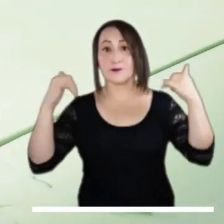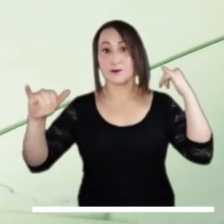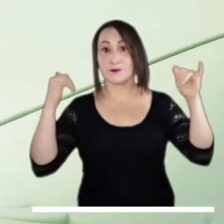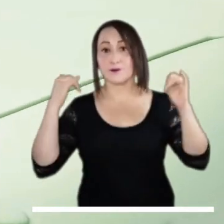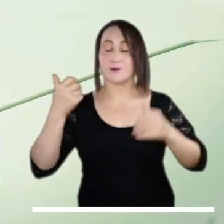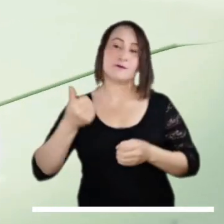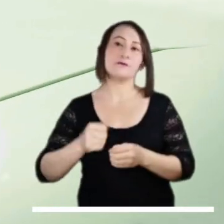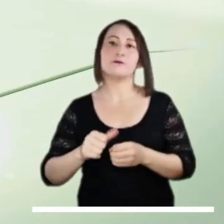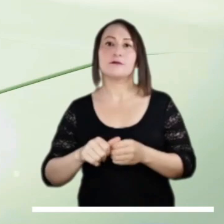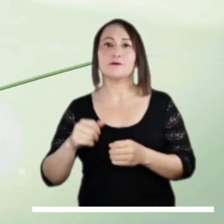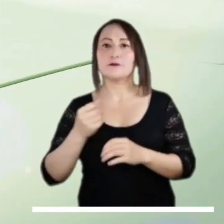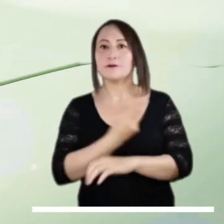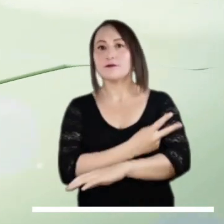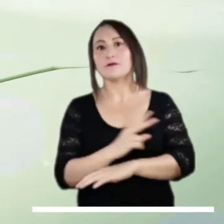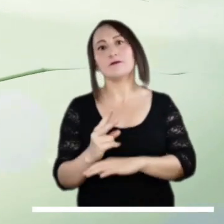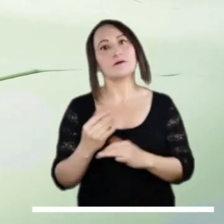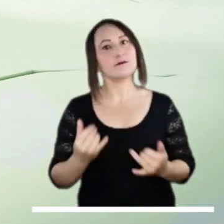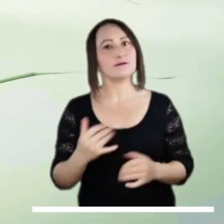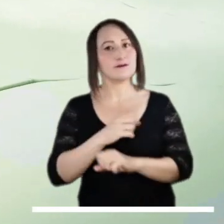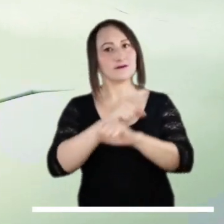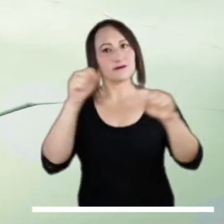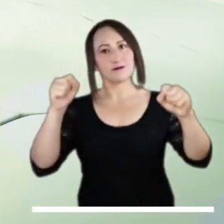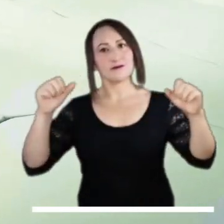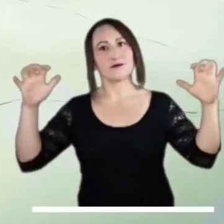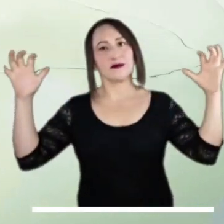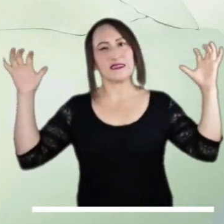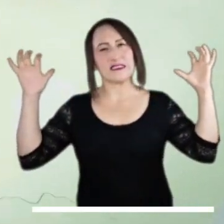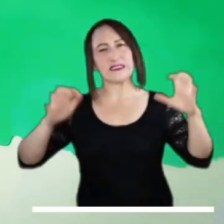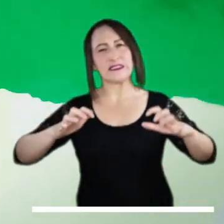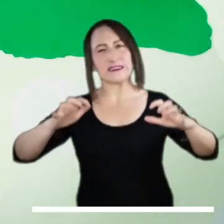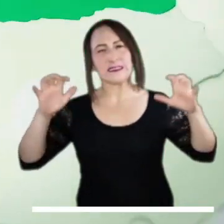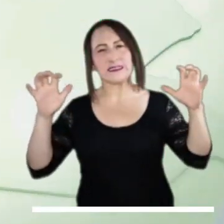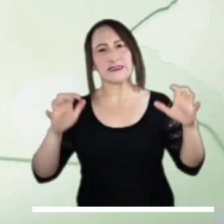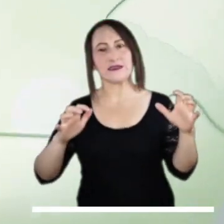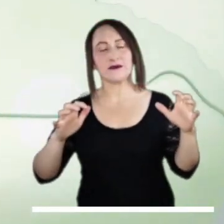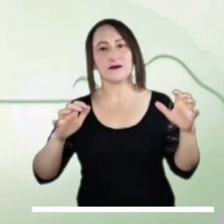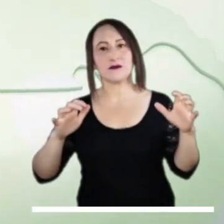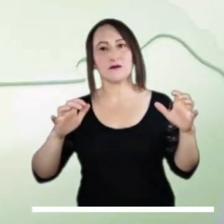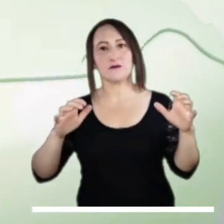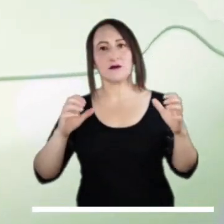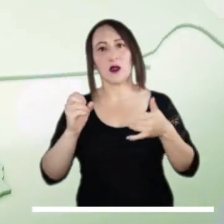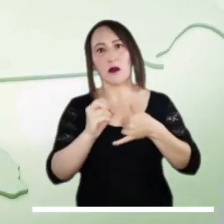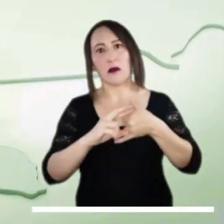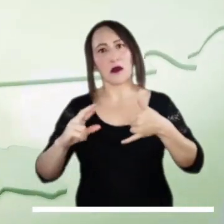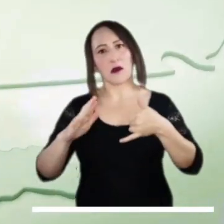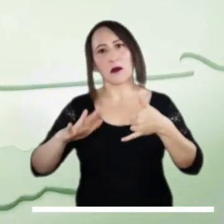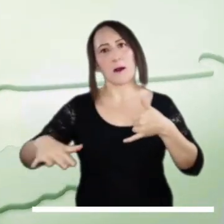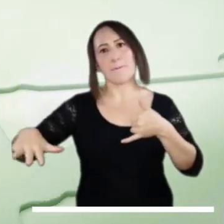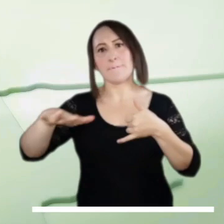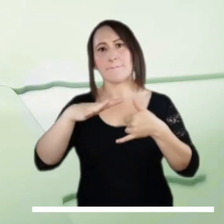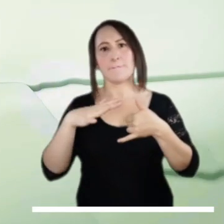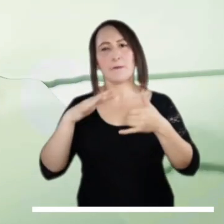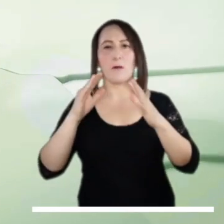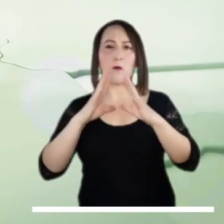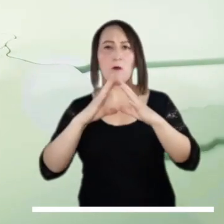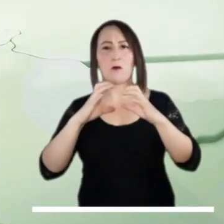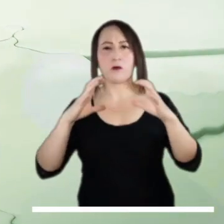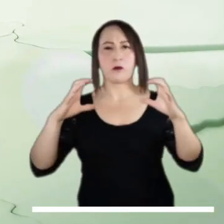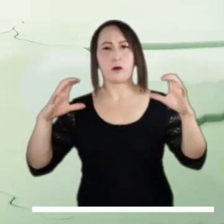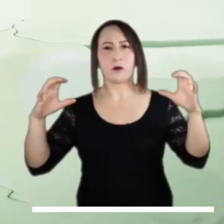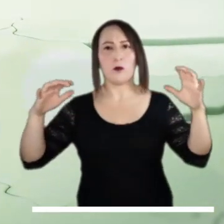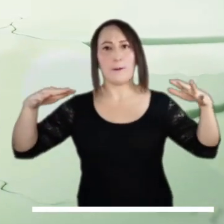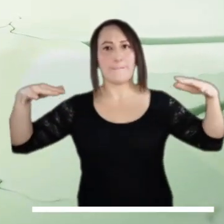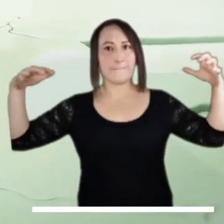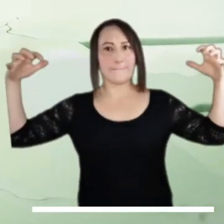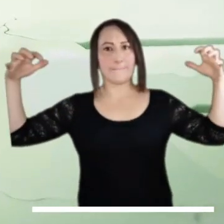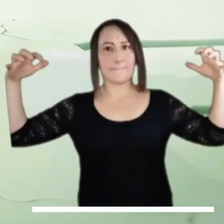importante intensidad. Casanare, Arauca y Vichada inician la jornada con precipitaciones fuertes. Para el resto de la